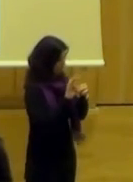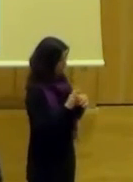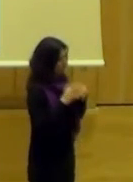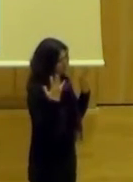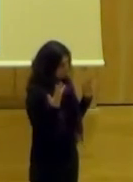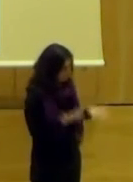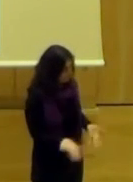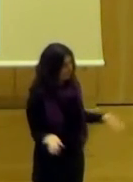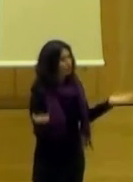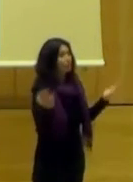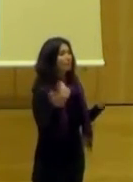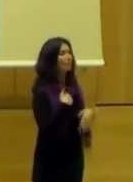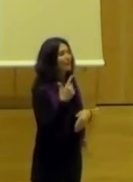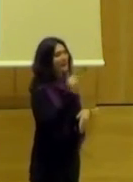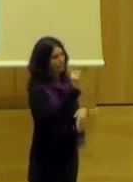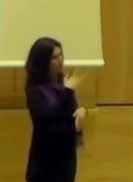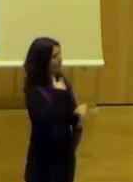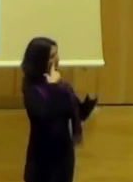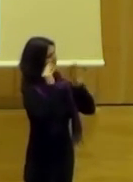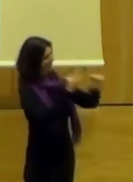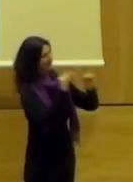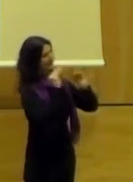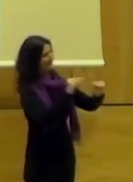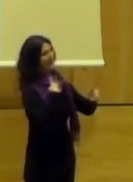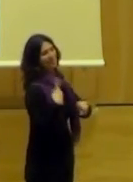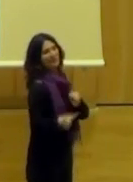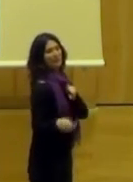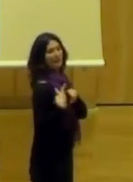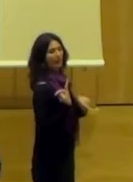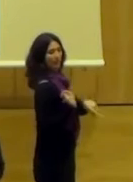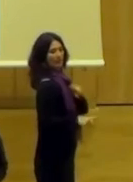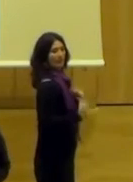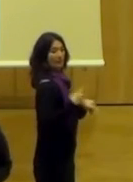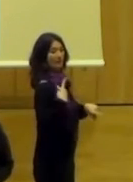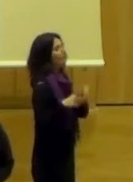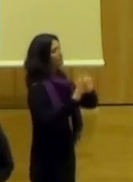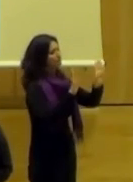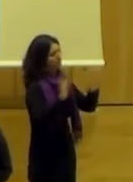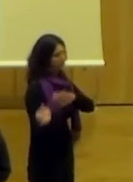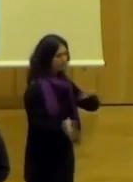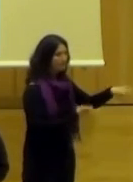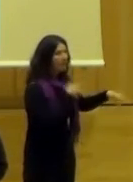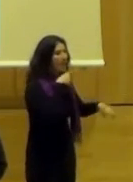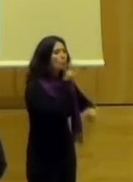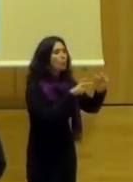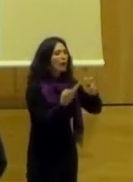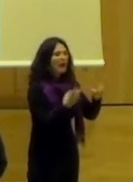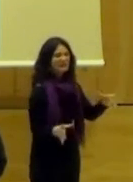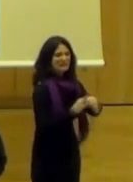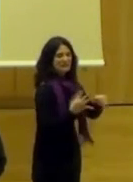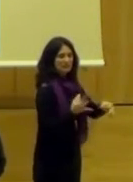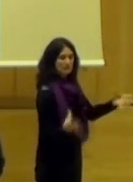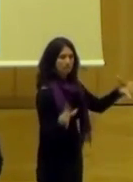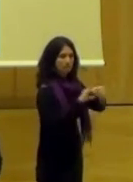¿no? Entonces, bueno, decíamos, ya no queremos resaltar tanto las diferencias, sino marcar sobre todo qué es lo que nos une.